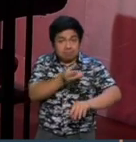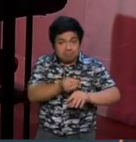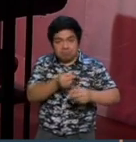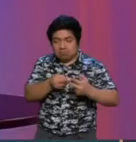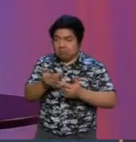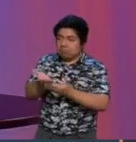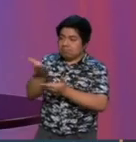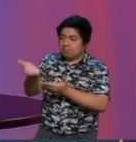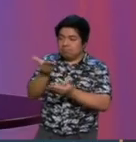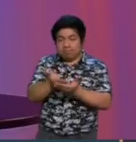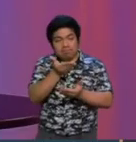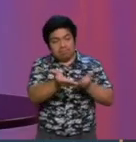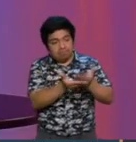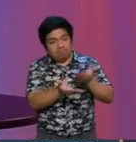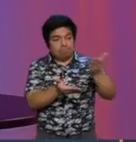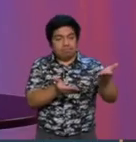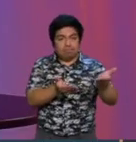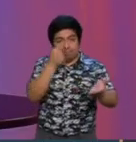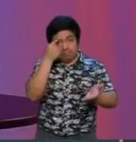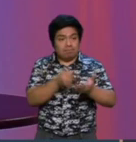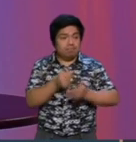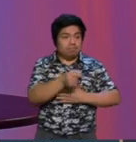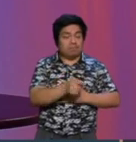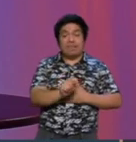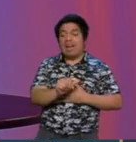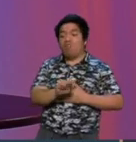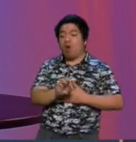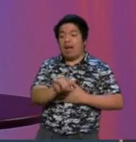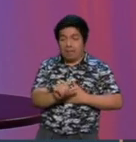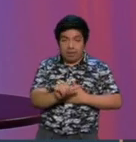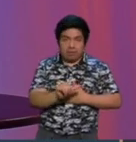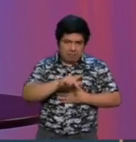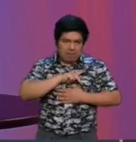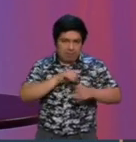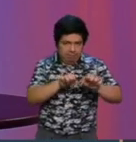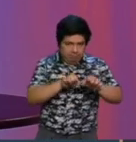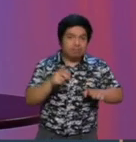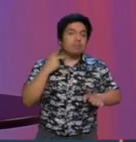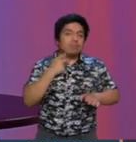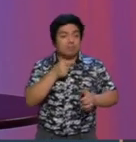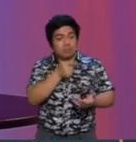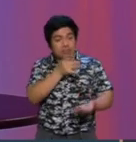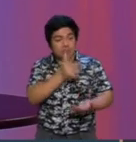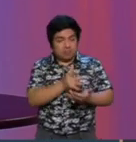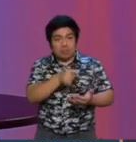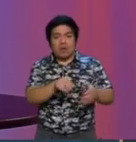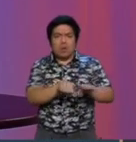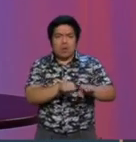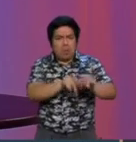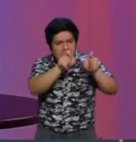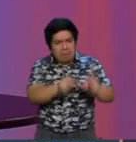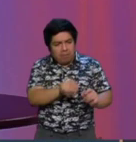de propuestas, y nosotros creemos que la del candidato Santiago Taboada, de nuestra alianza, no solamente tiene la virtud de hacer